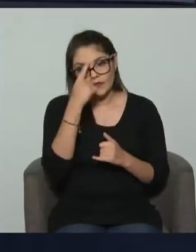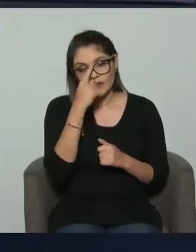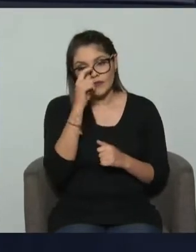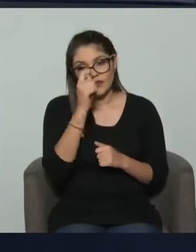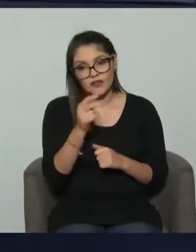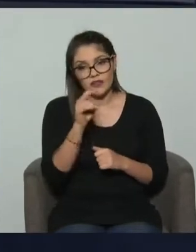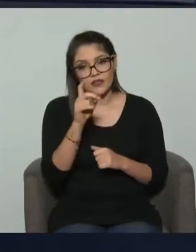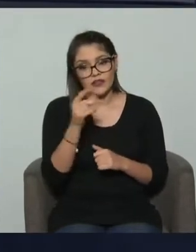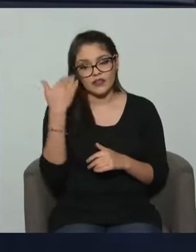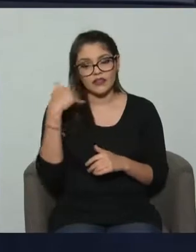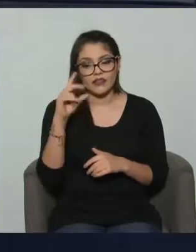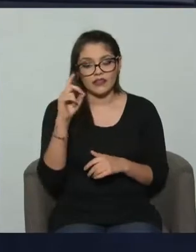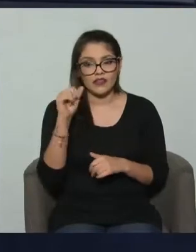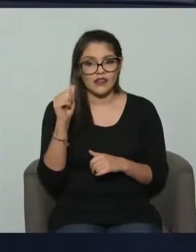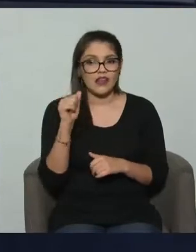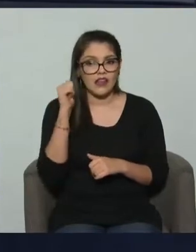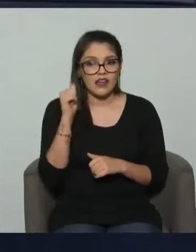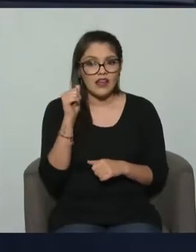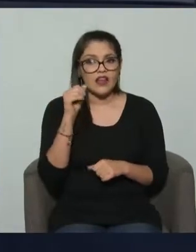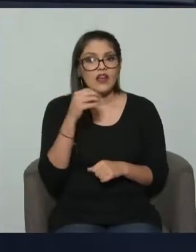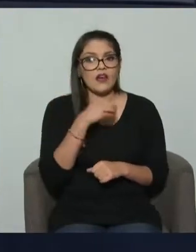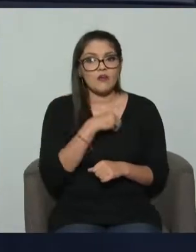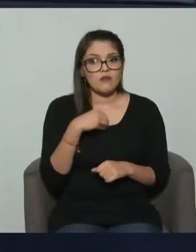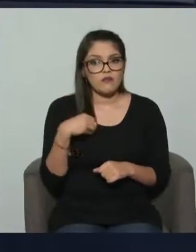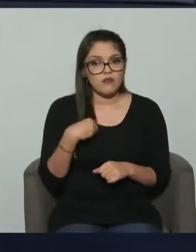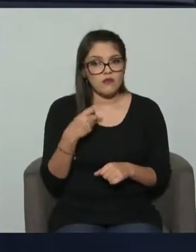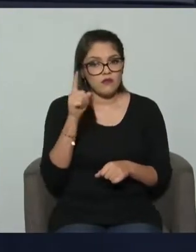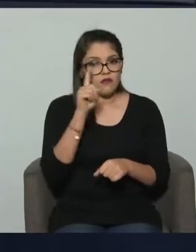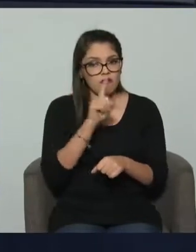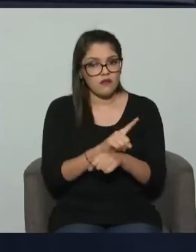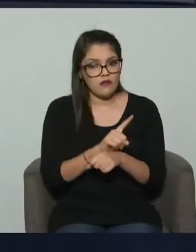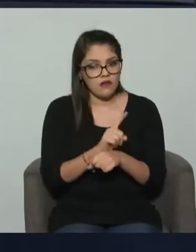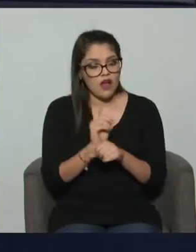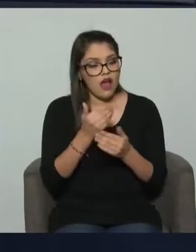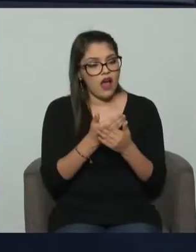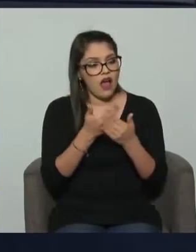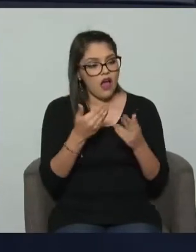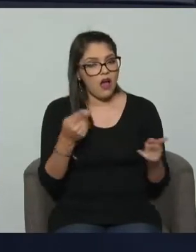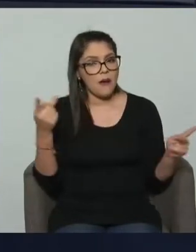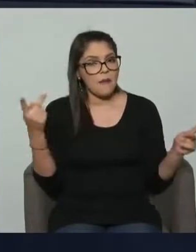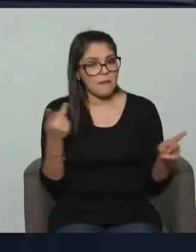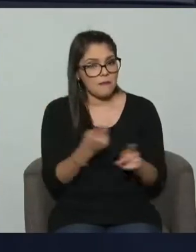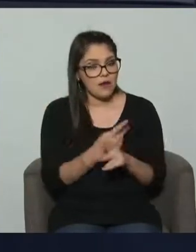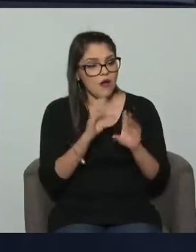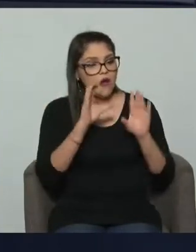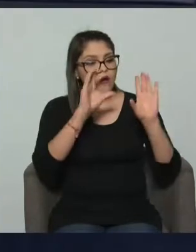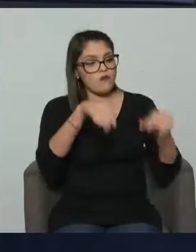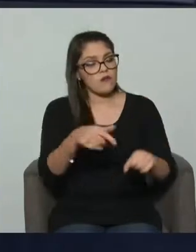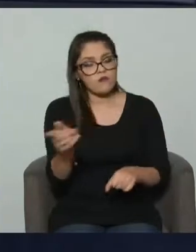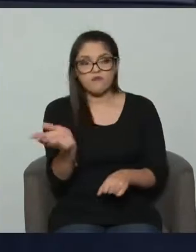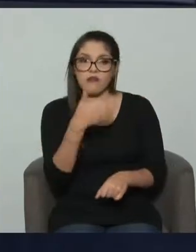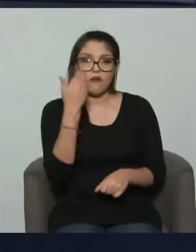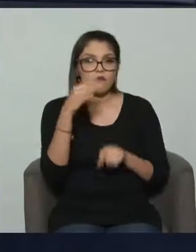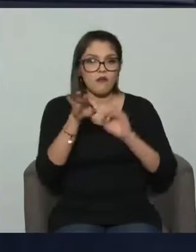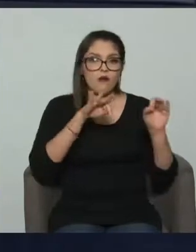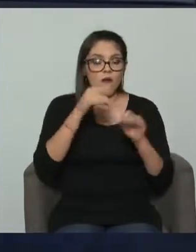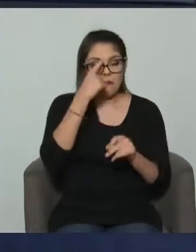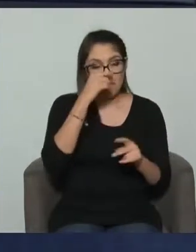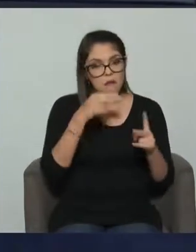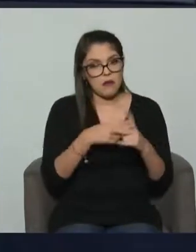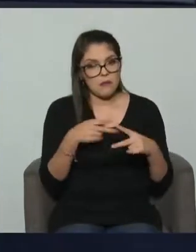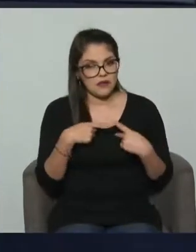30 de abril, se reconoció el reclutamiento forzado como un fenómeno que está ocurriendo y se está trabajando sobre ello. Entonces, creo que eso